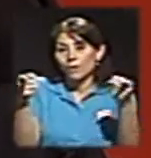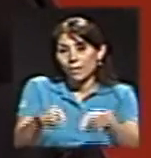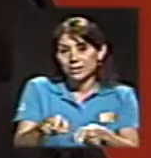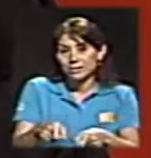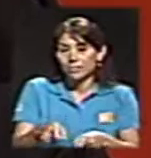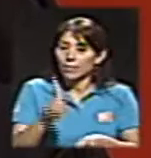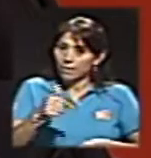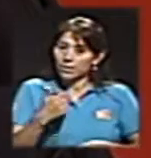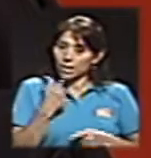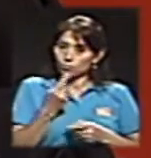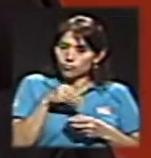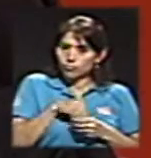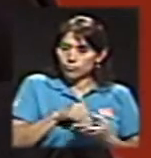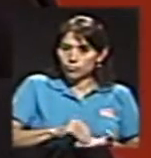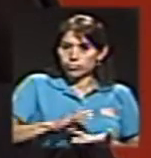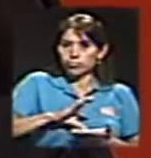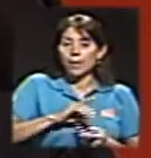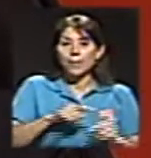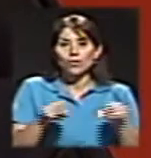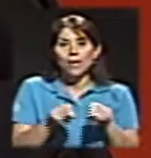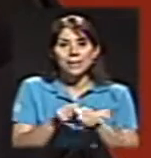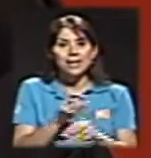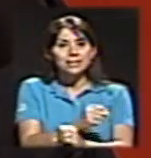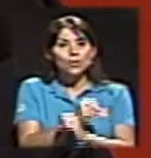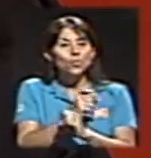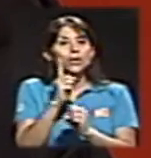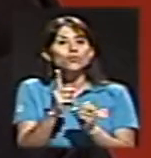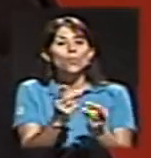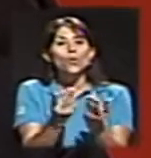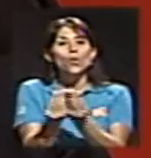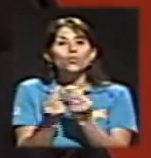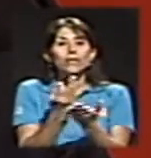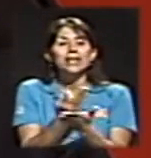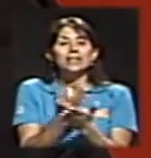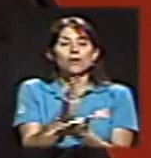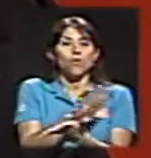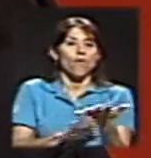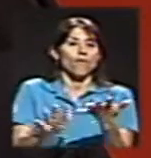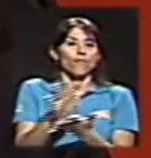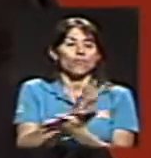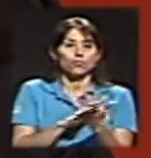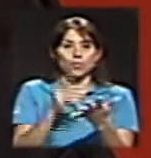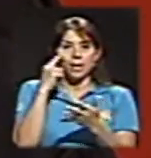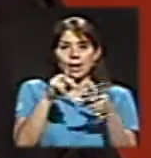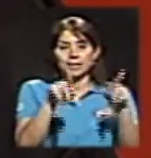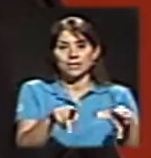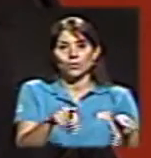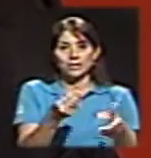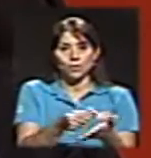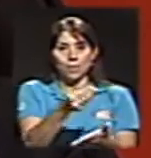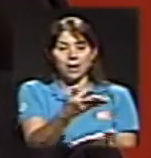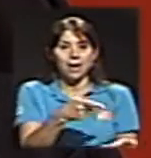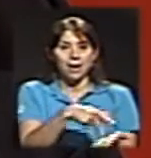manera sólida, pero también el seguro es un producto financiero confuso en general, en muchos casos para los consumidores, ¿verdad? Especialmente